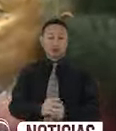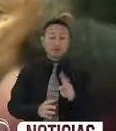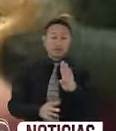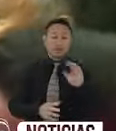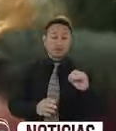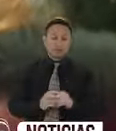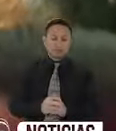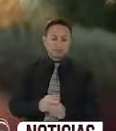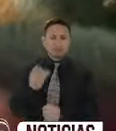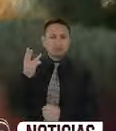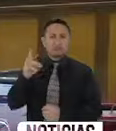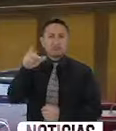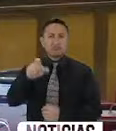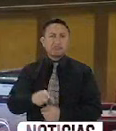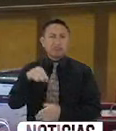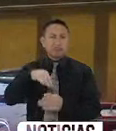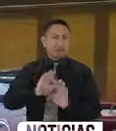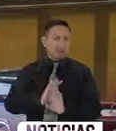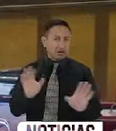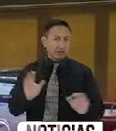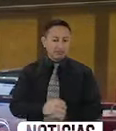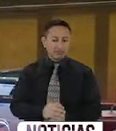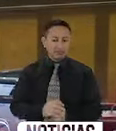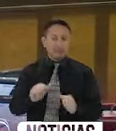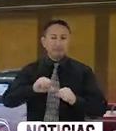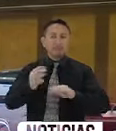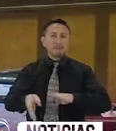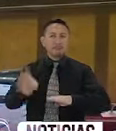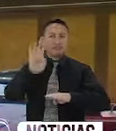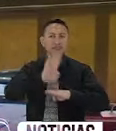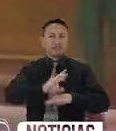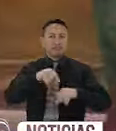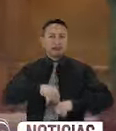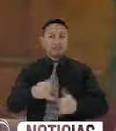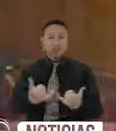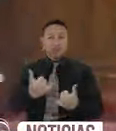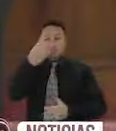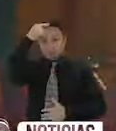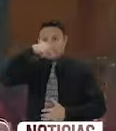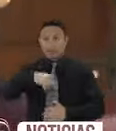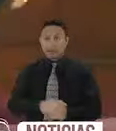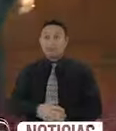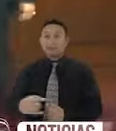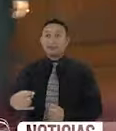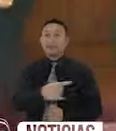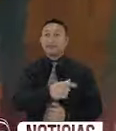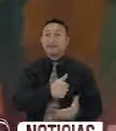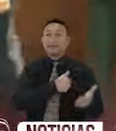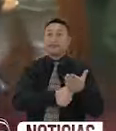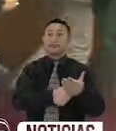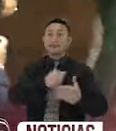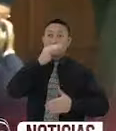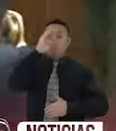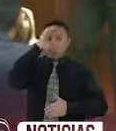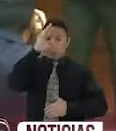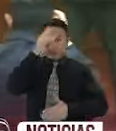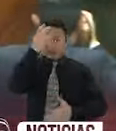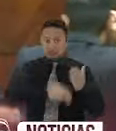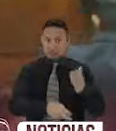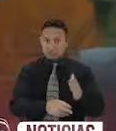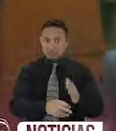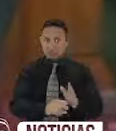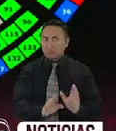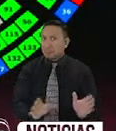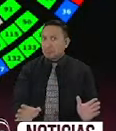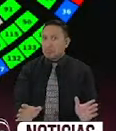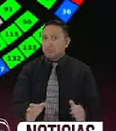16 abstenciones, el Pleno de la Asamblea Nacional decidió no censurar a la ministra del Interior, Mónica Palencia.